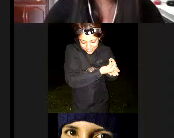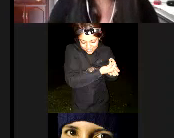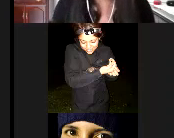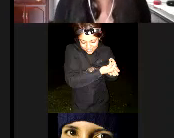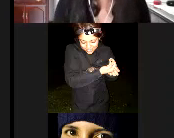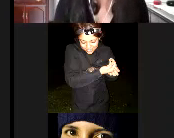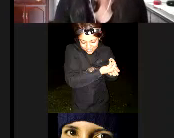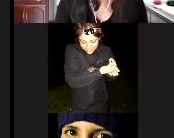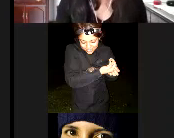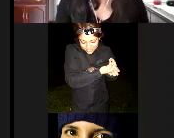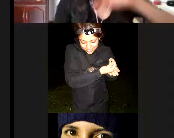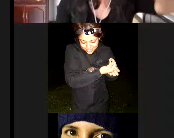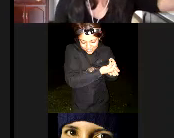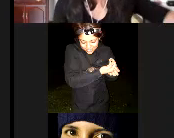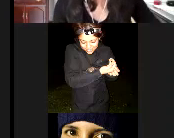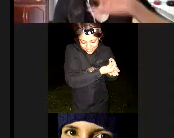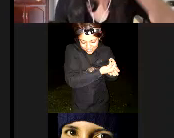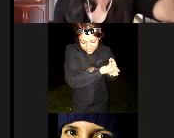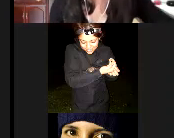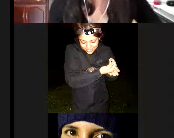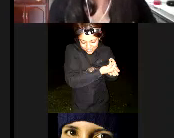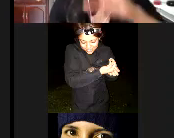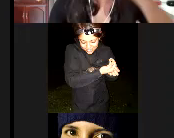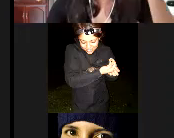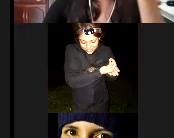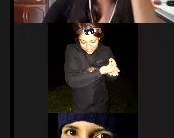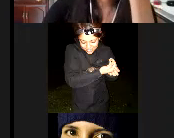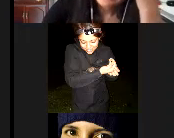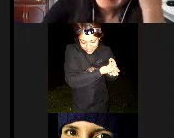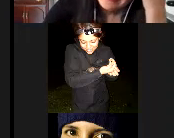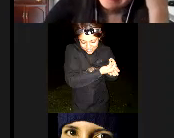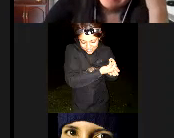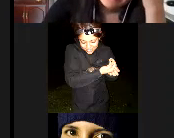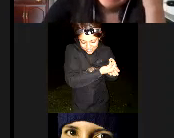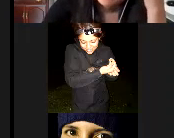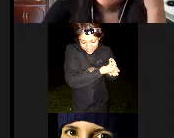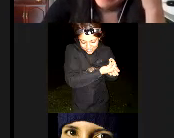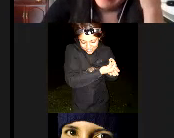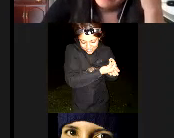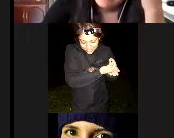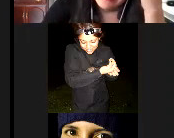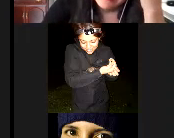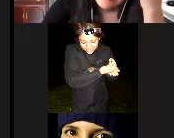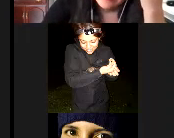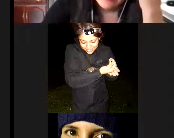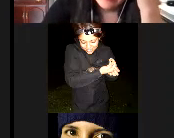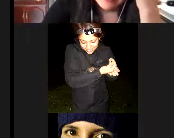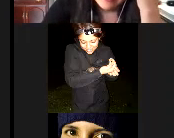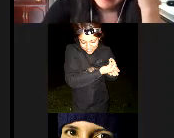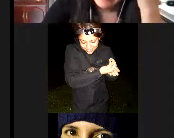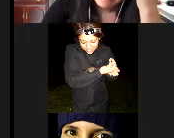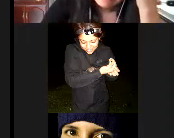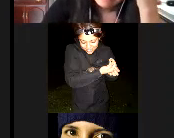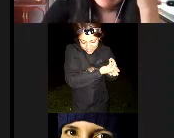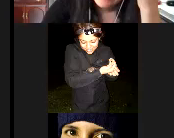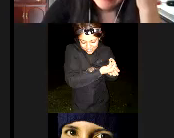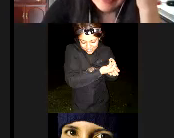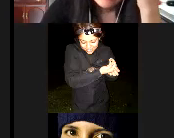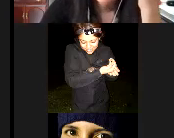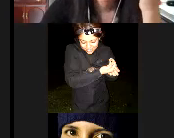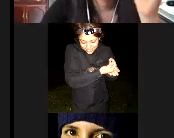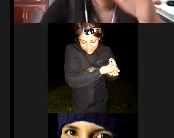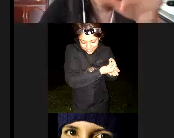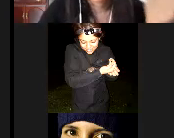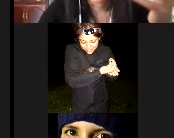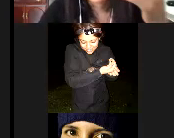Yo tenía una pregunta, Vicky, que es un poco más de ver el big picture. Em, ¿Crees que